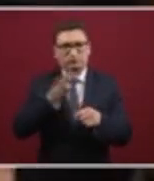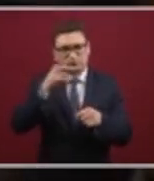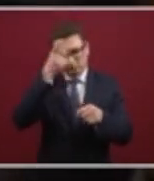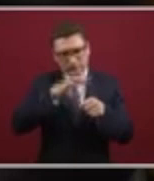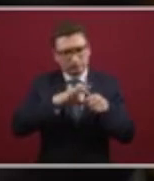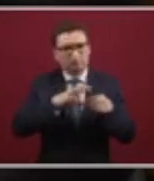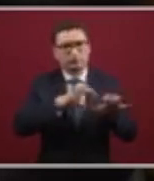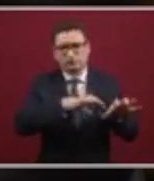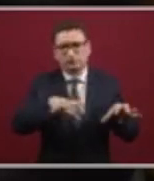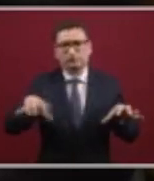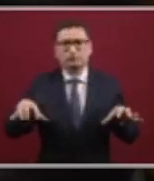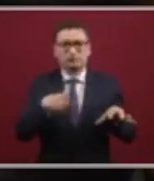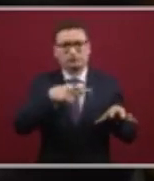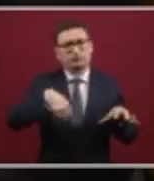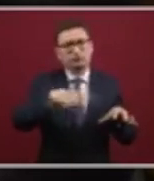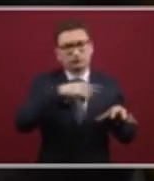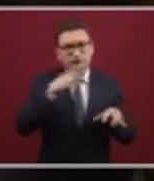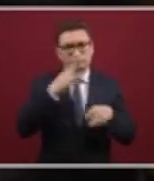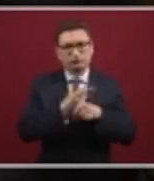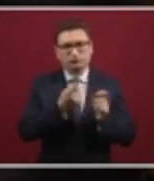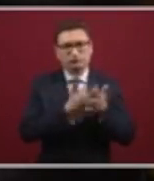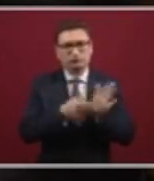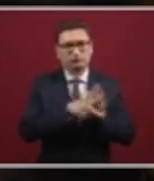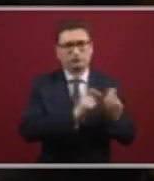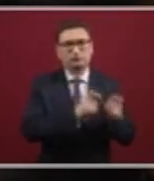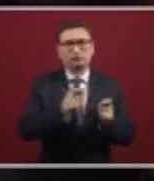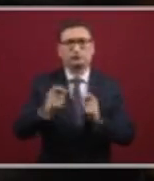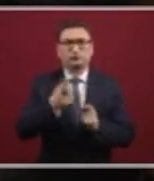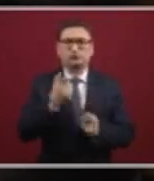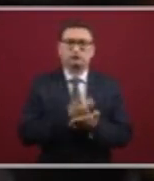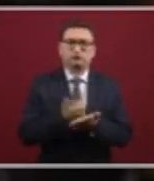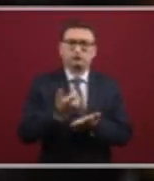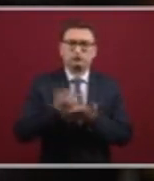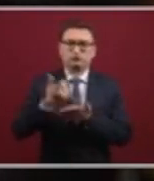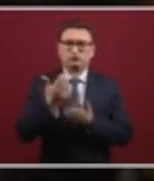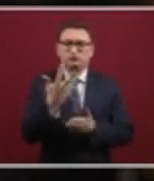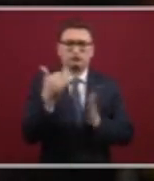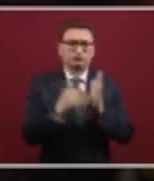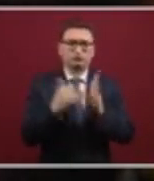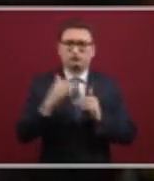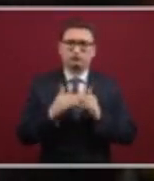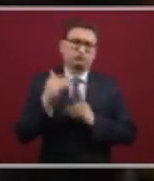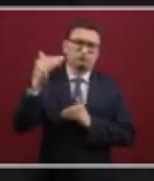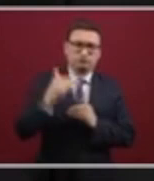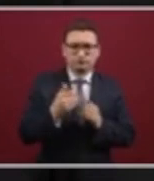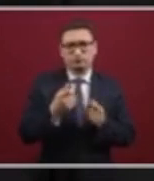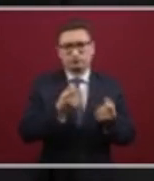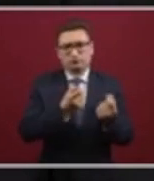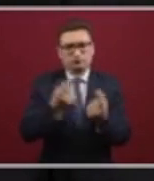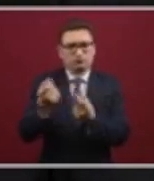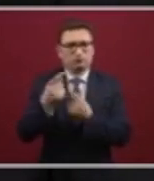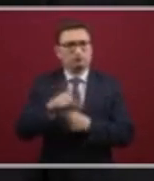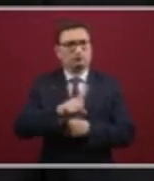con salarios por encima de 50,000 pesos hasta llegar a